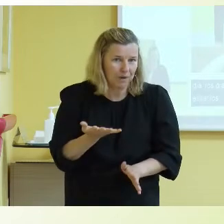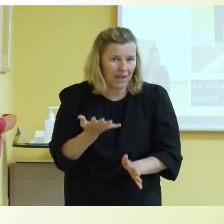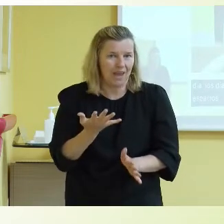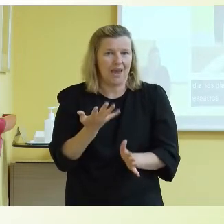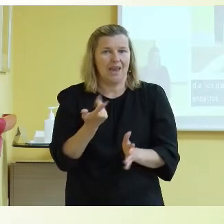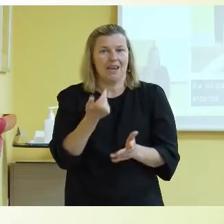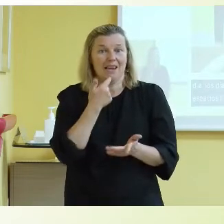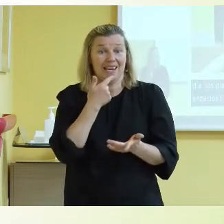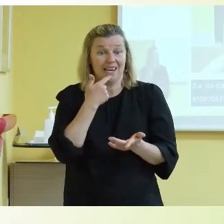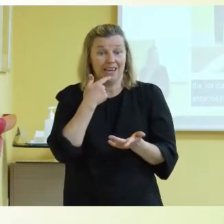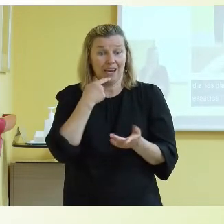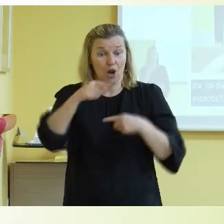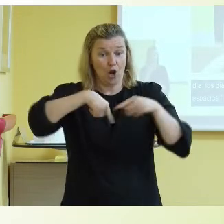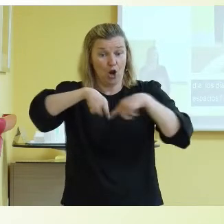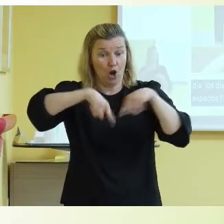bastante logísticamente